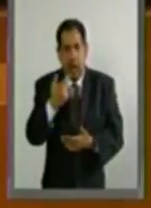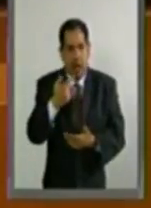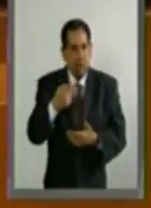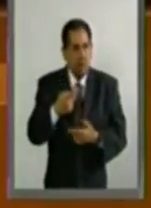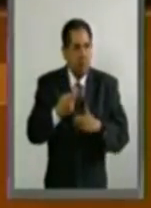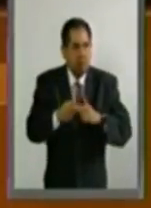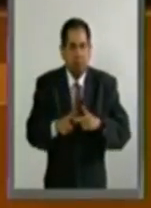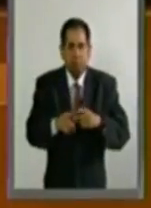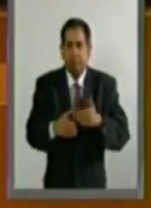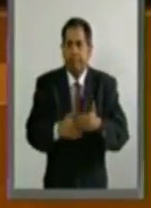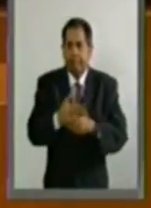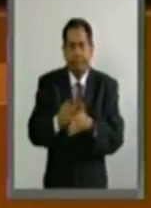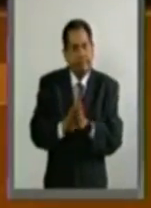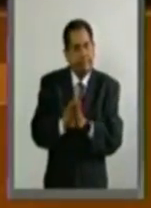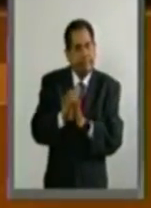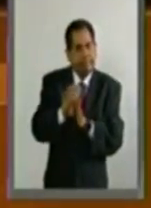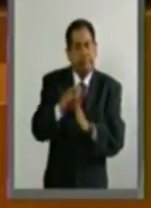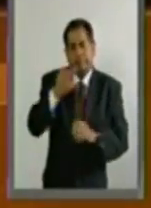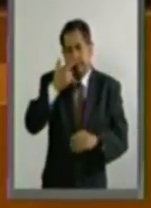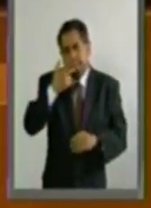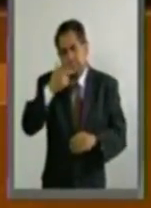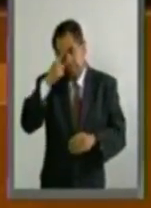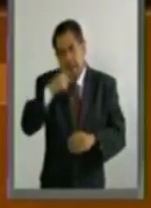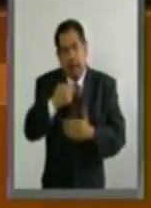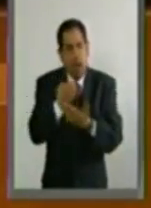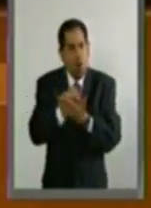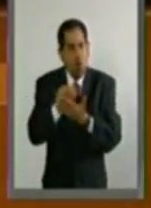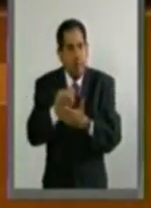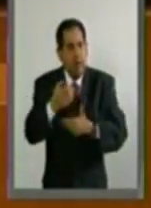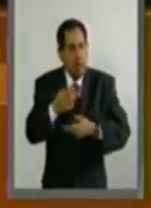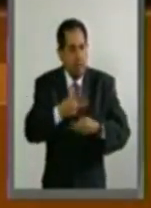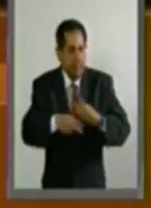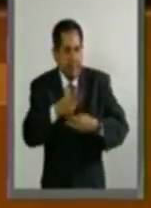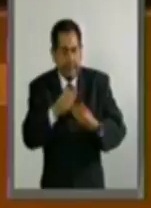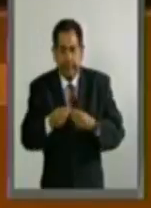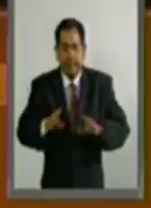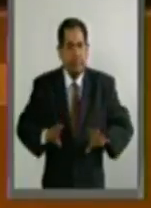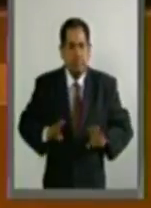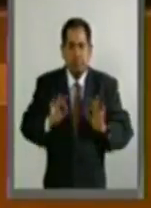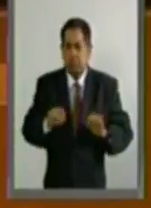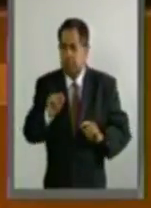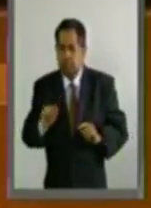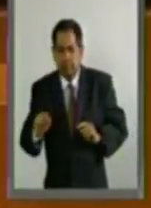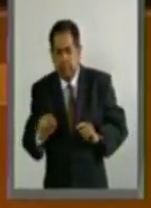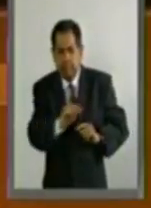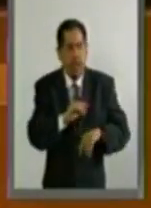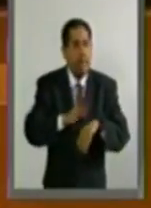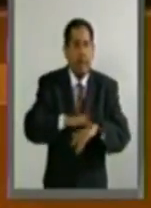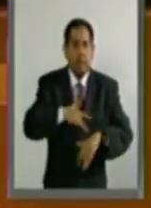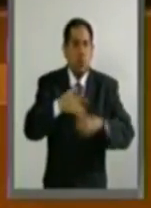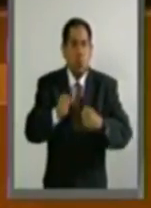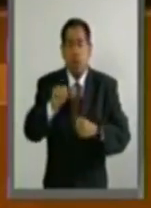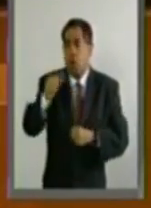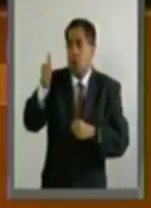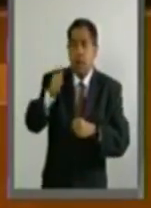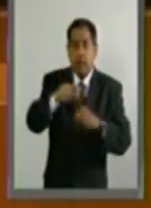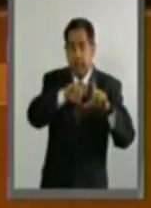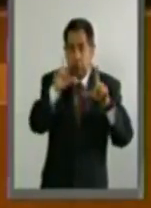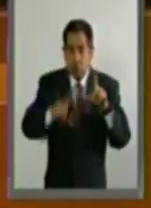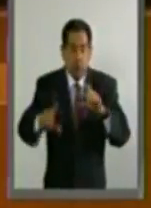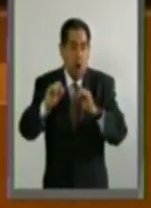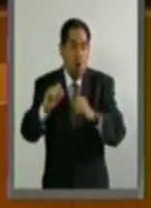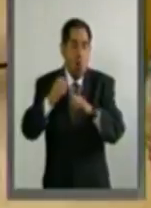en el crecimiento sostenido de la economía, al generar las condiciones y dar certidumbre para las inversiones nacionales